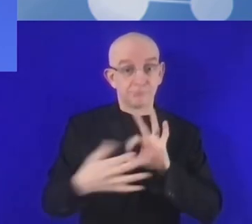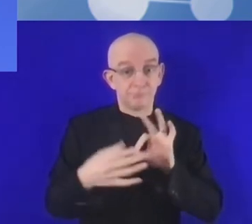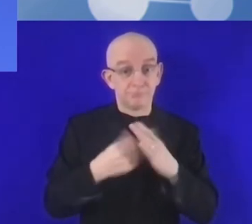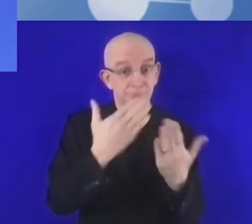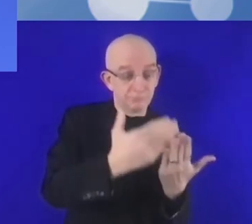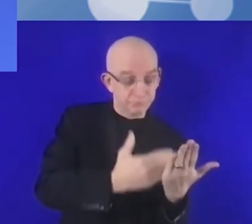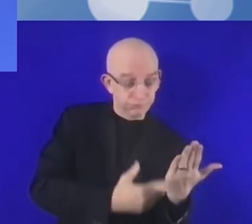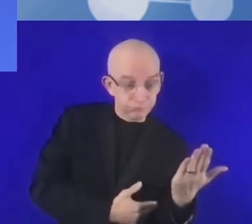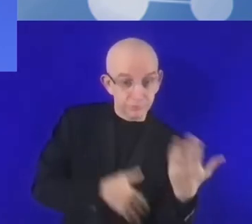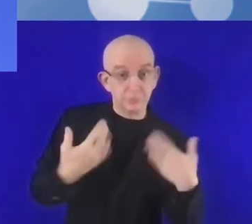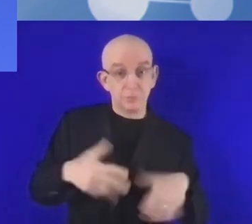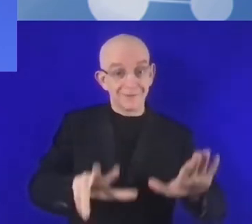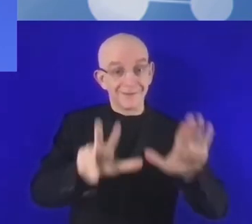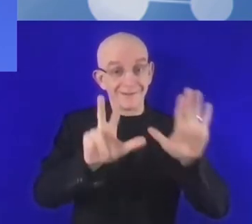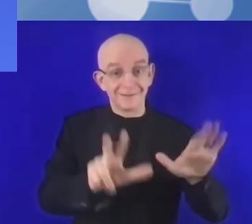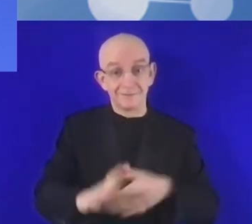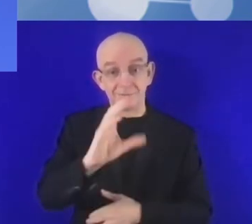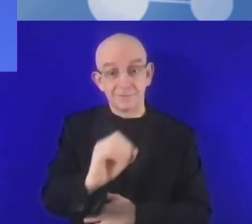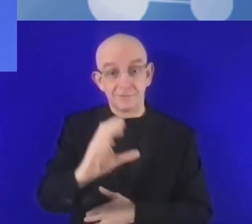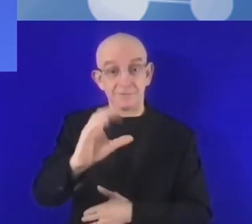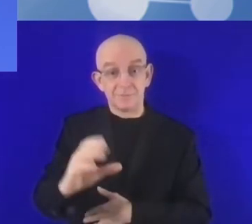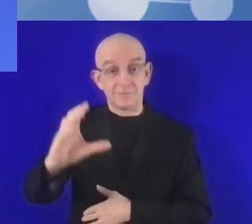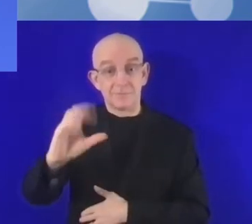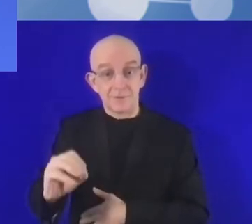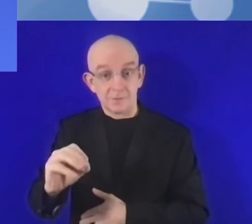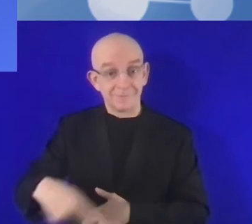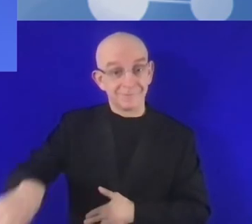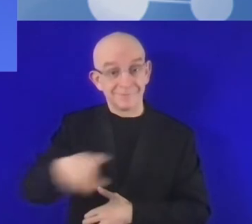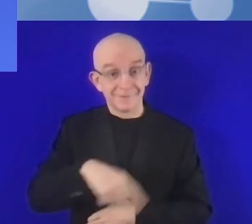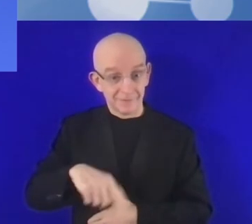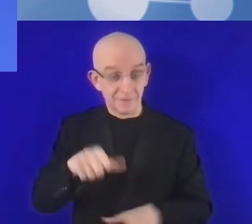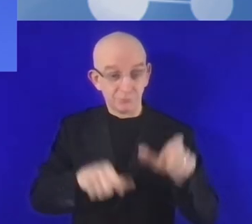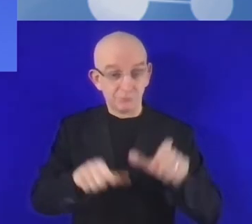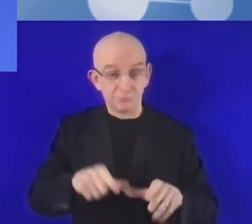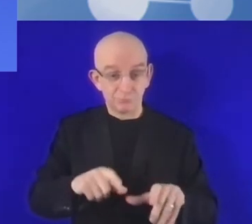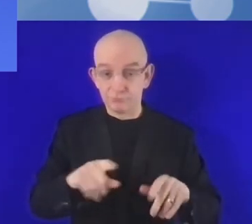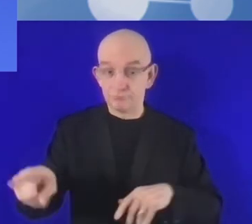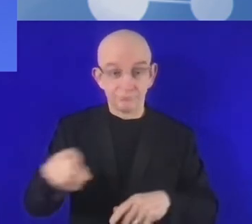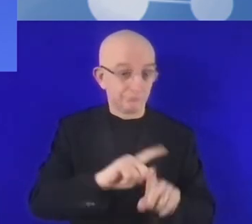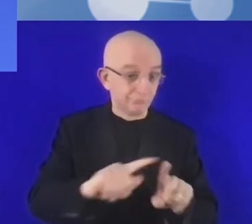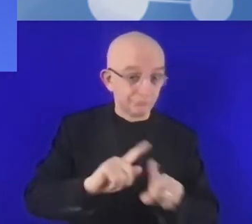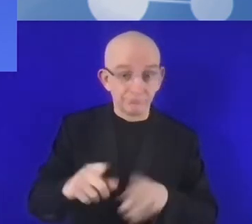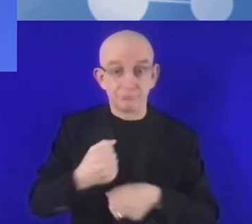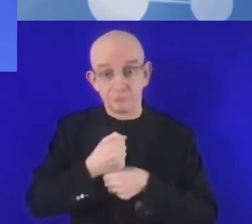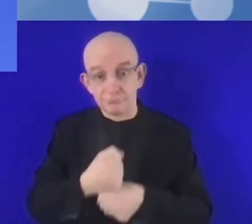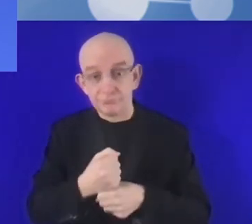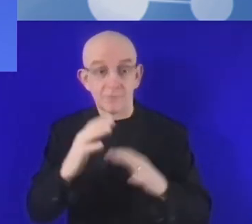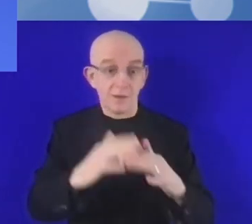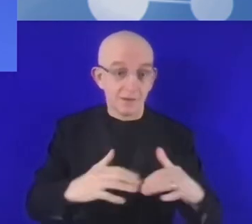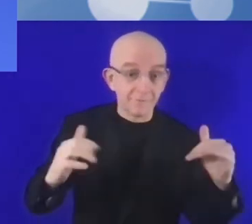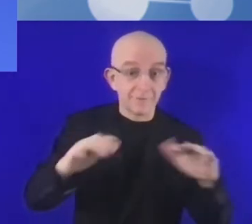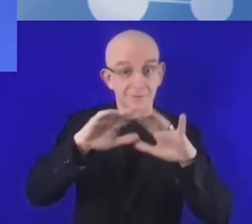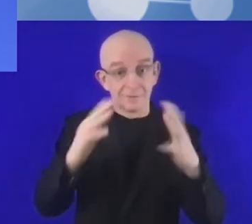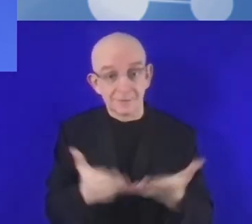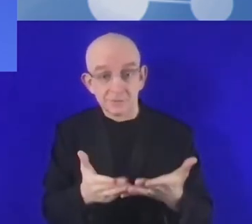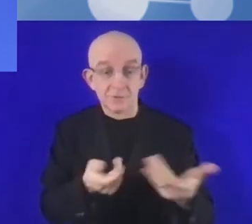de manera online, ya sea de manera presencial. Ya tenemos a más de 8,000 participantes